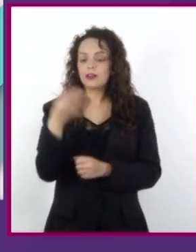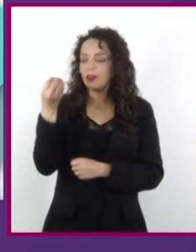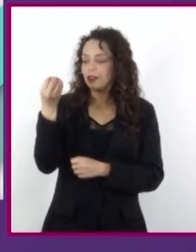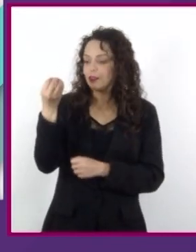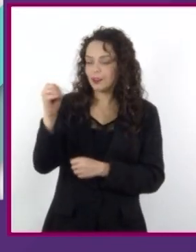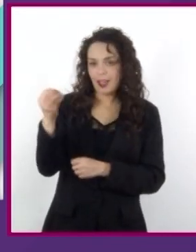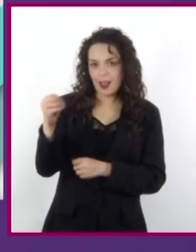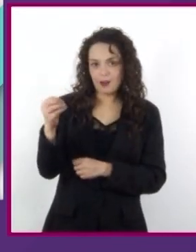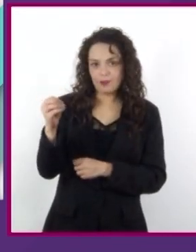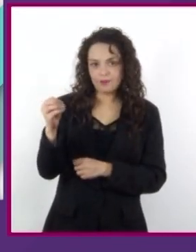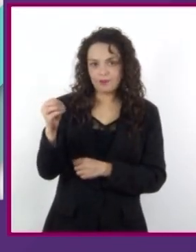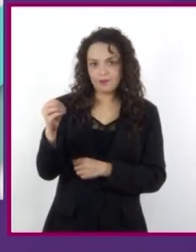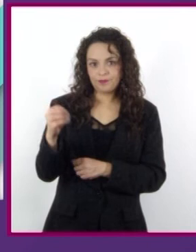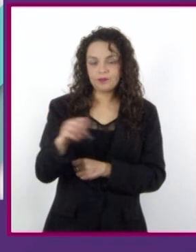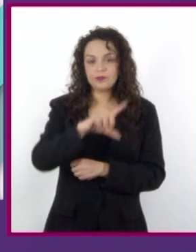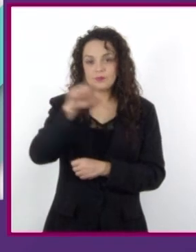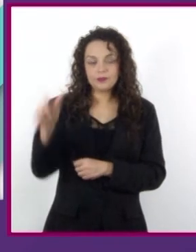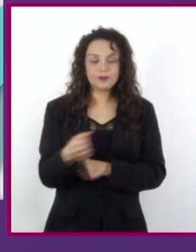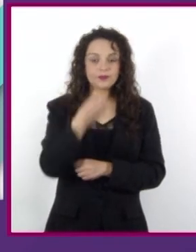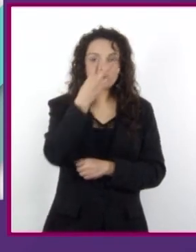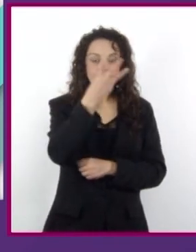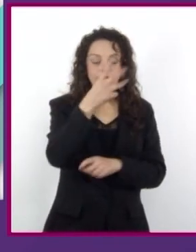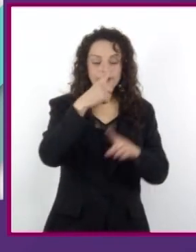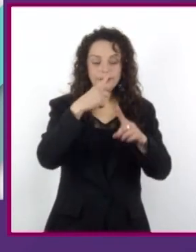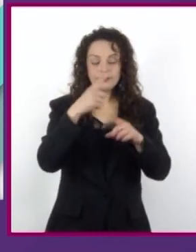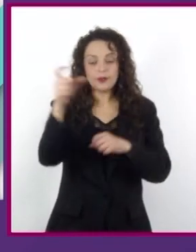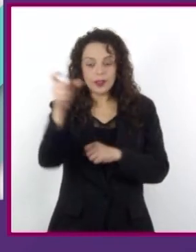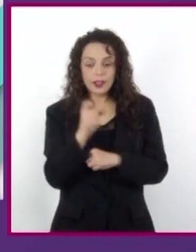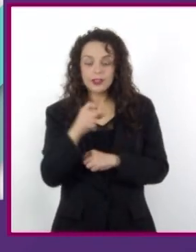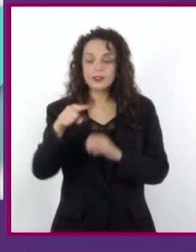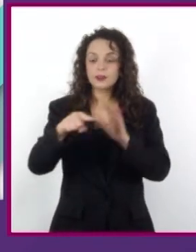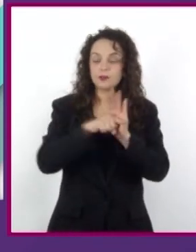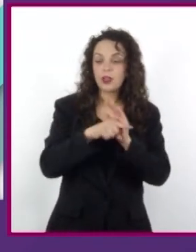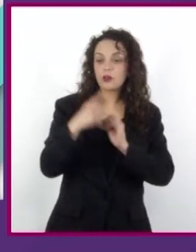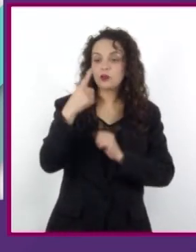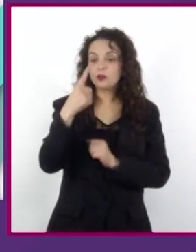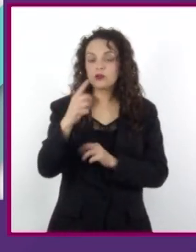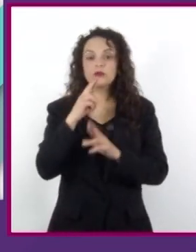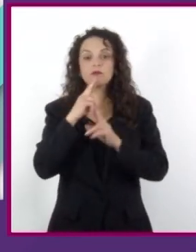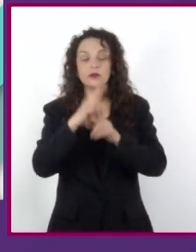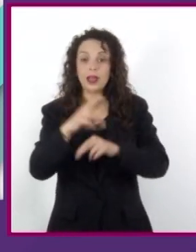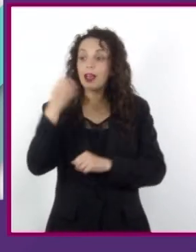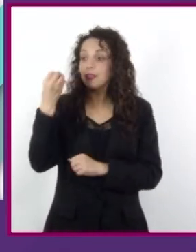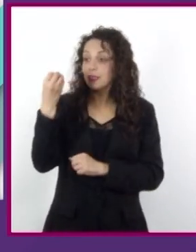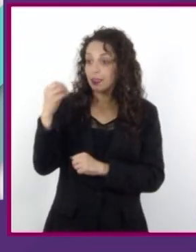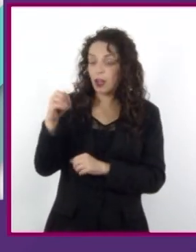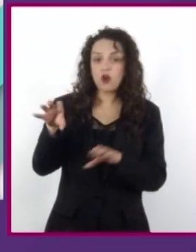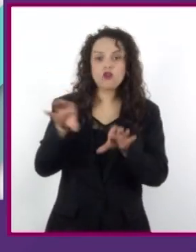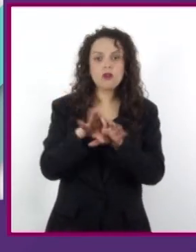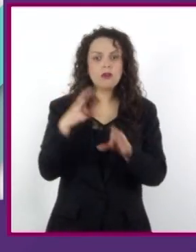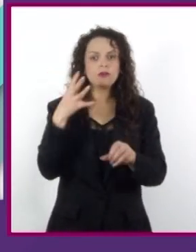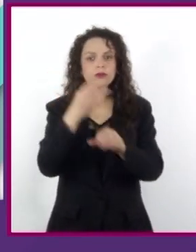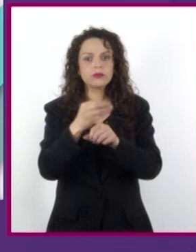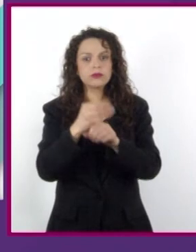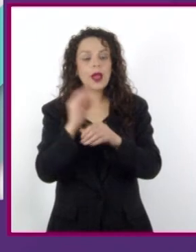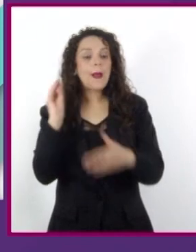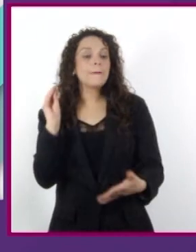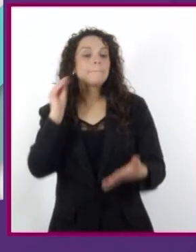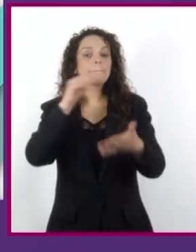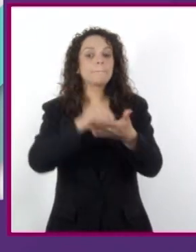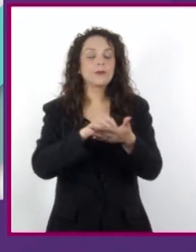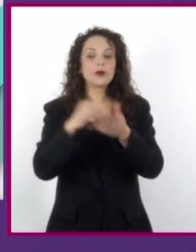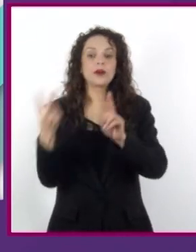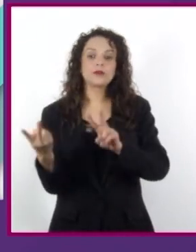en la ecuación 3x menos 1 igual a 0, para resolverla, agregamos la operación